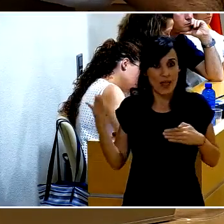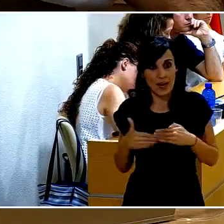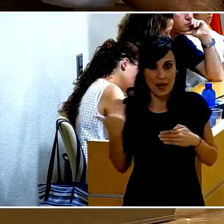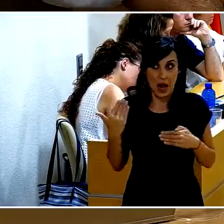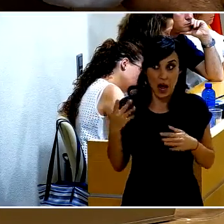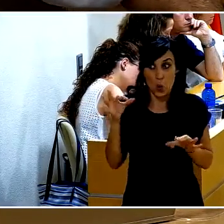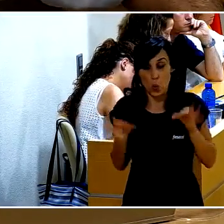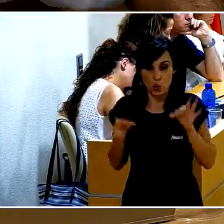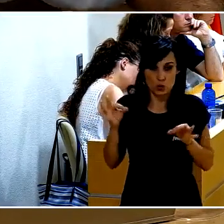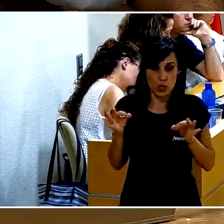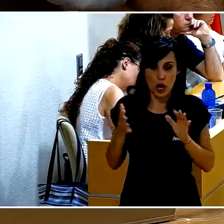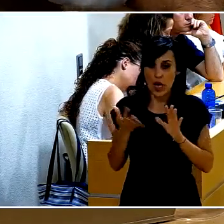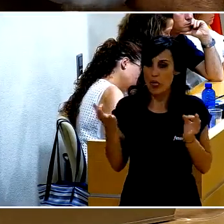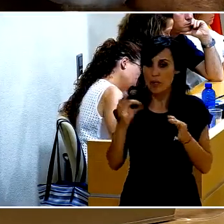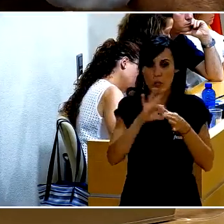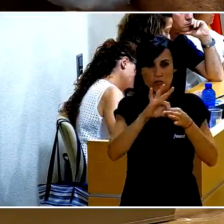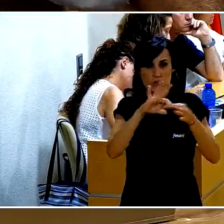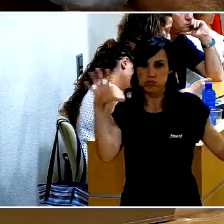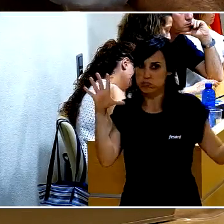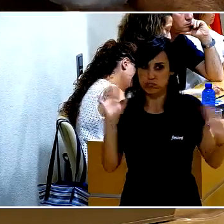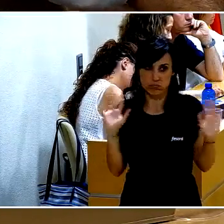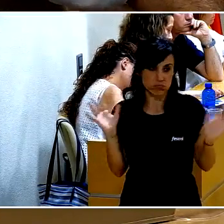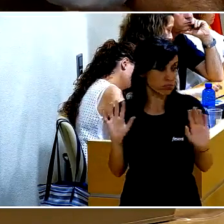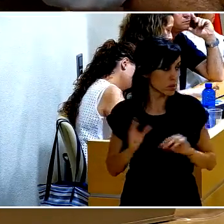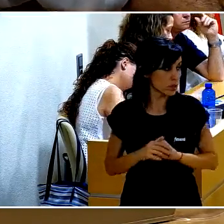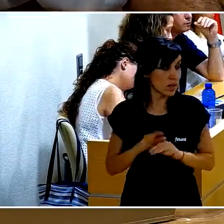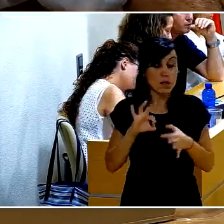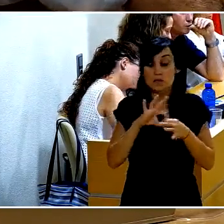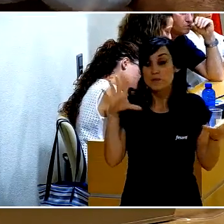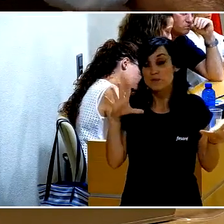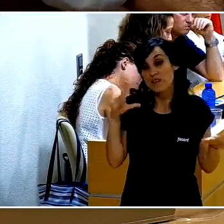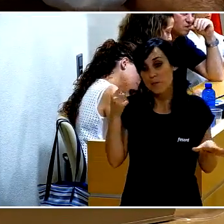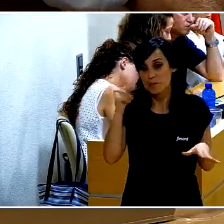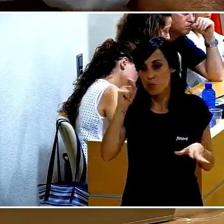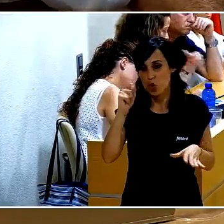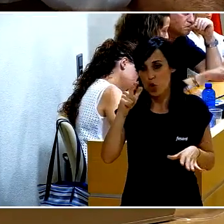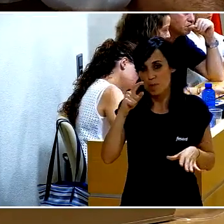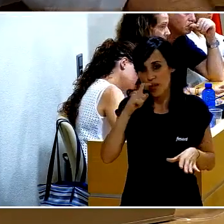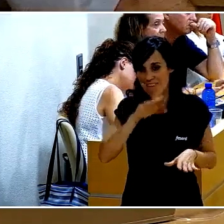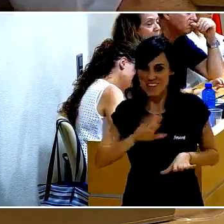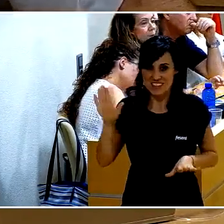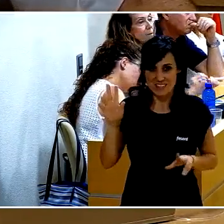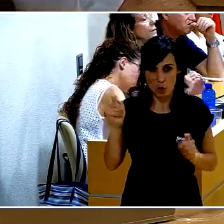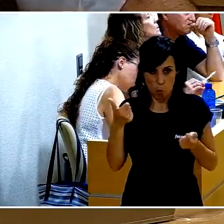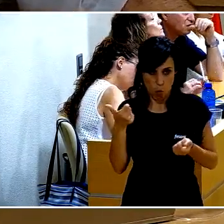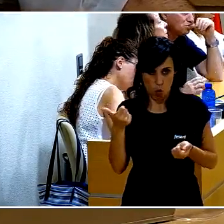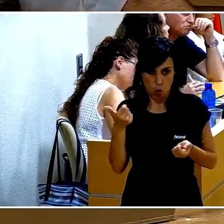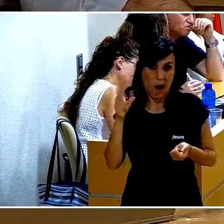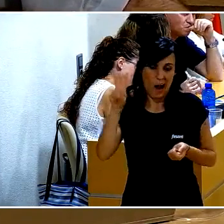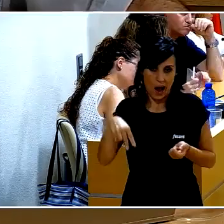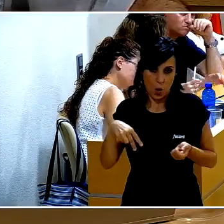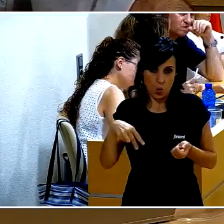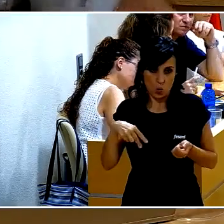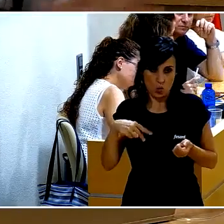justa, desvincularse de estas de esos tics fascistoides que todavía perduran